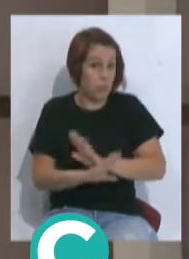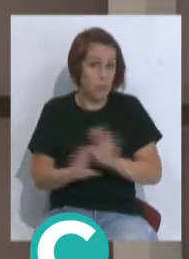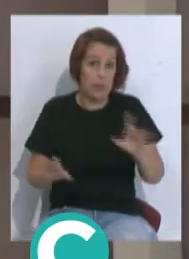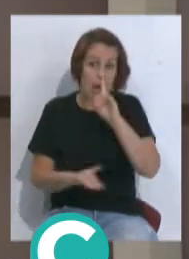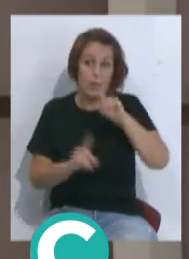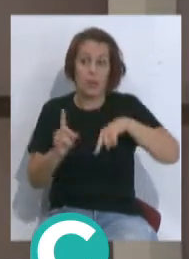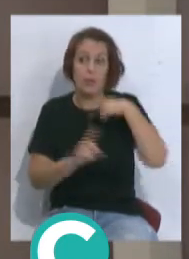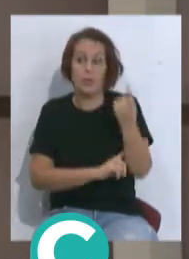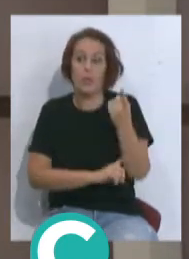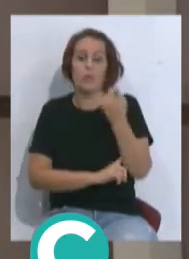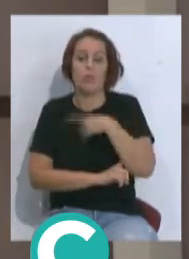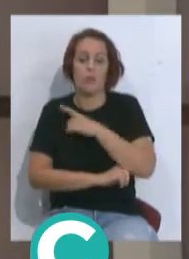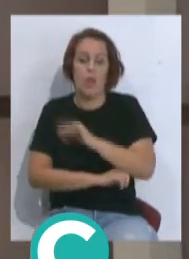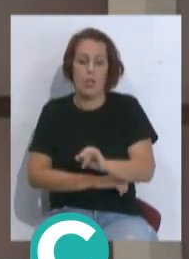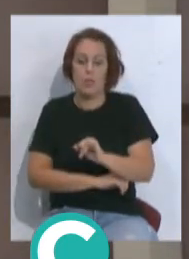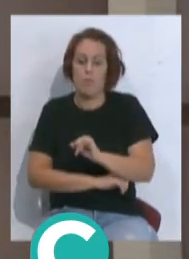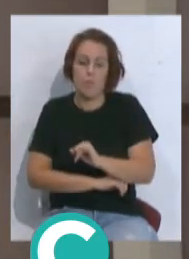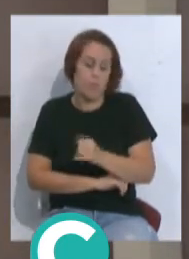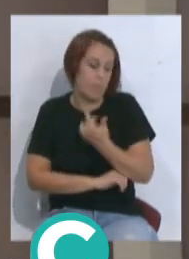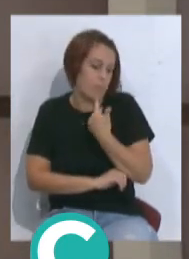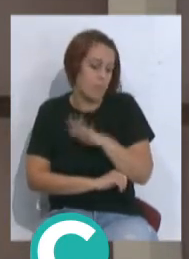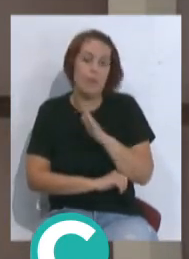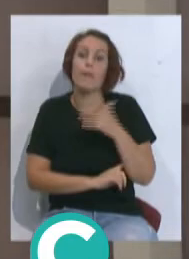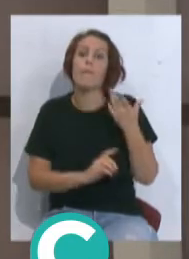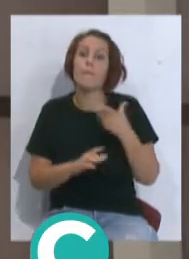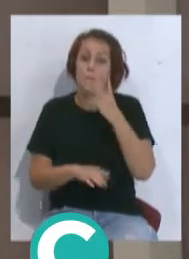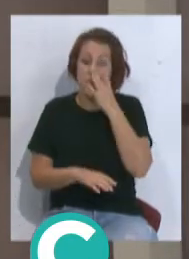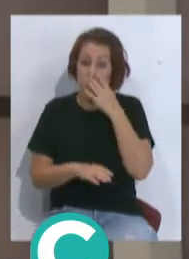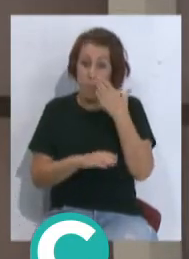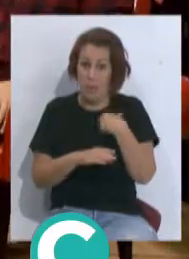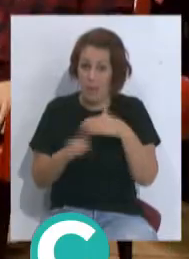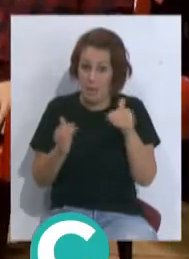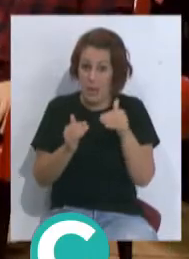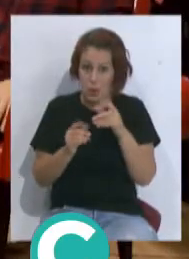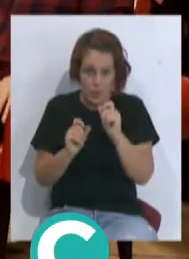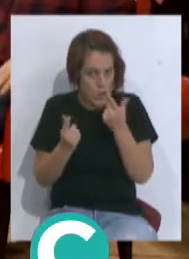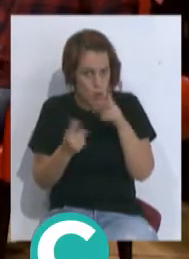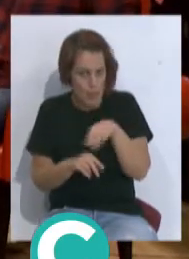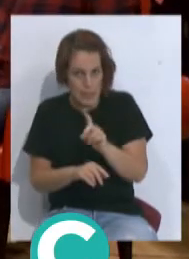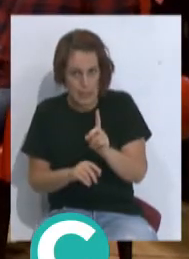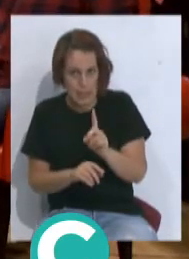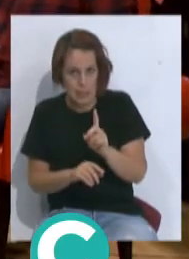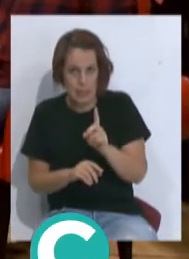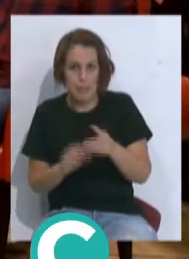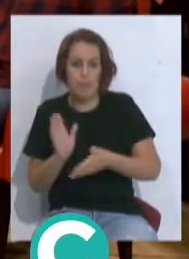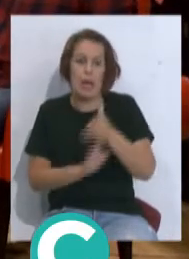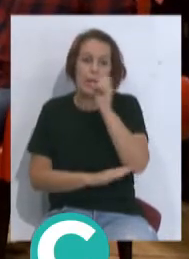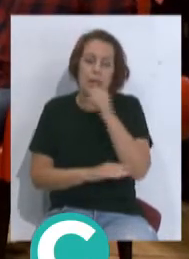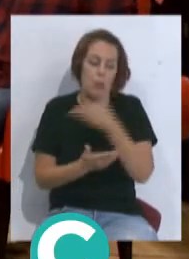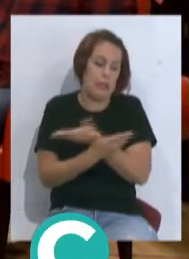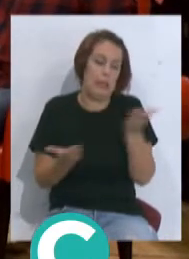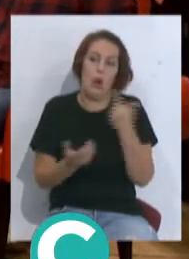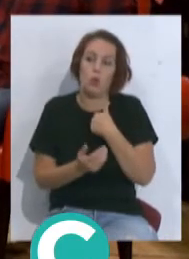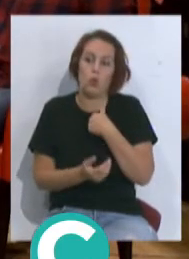año siguiente lo vamos a tener y lo que haga falta. Pero que además el carnaval chiquito no es oficial, o sea, puede salir cualquiera a cantar como puedo salir